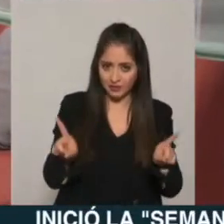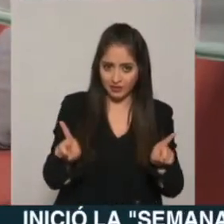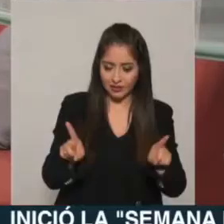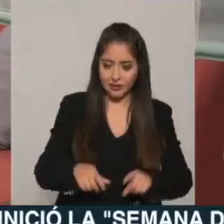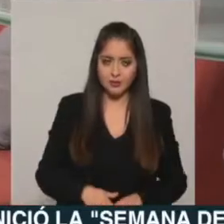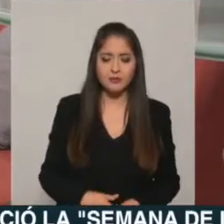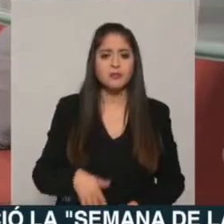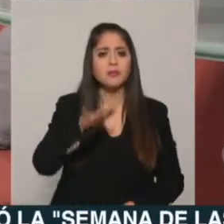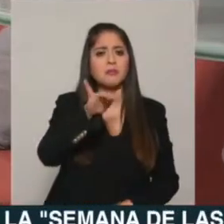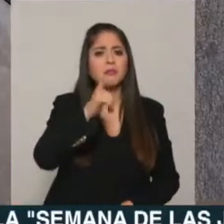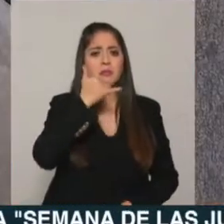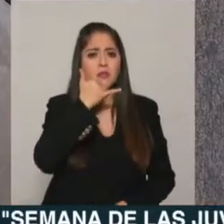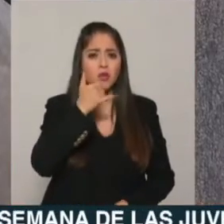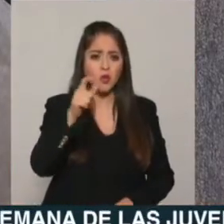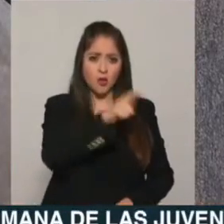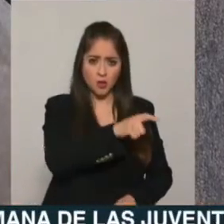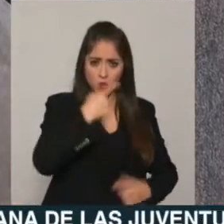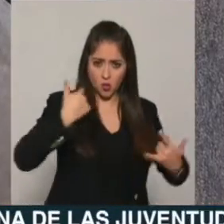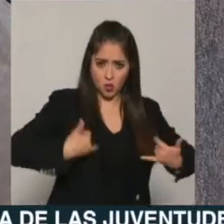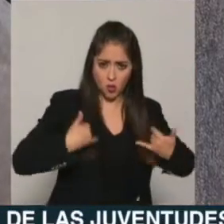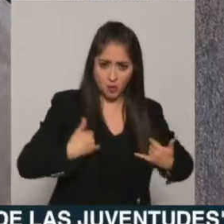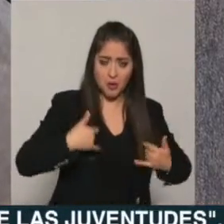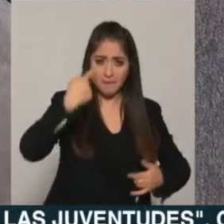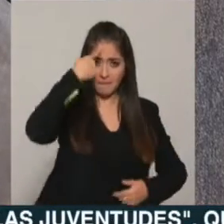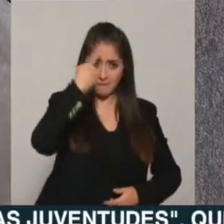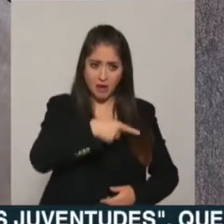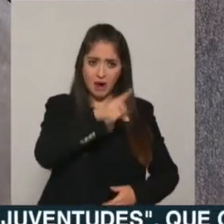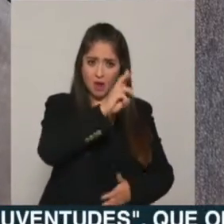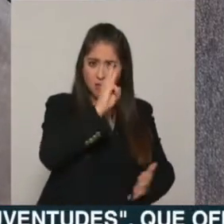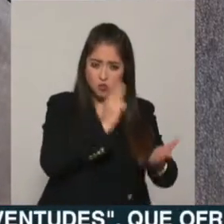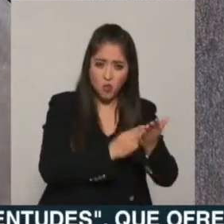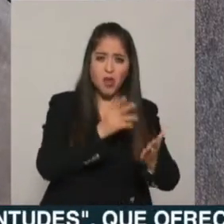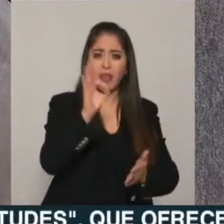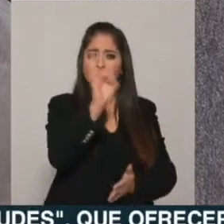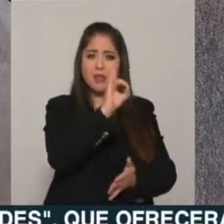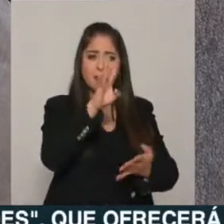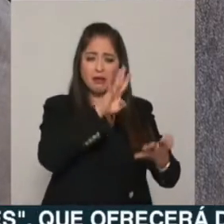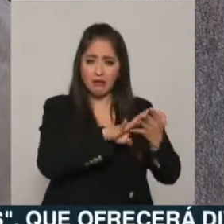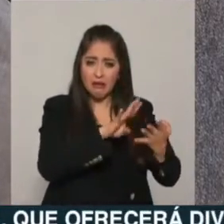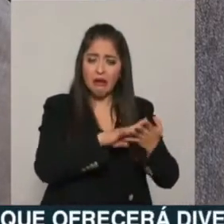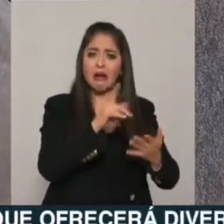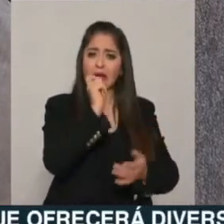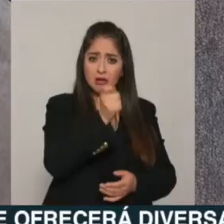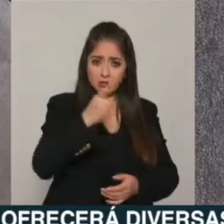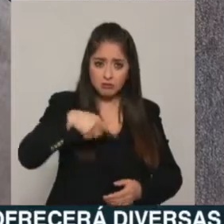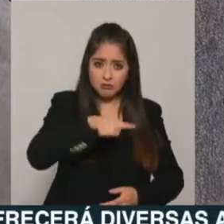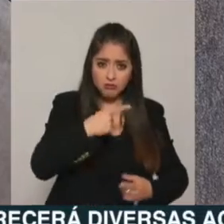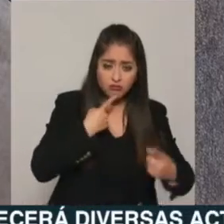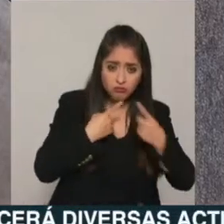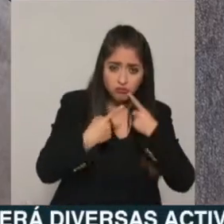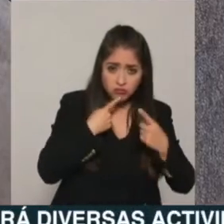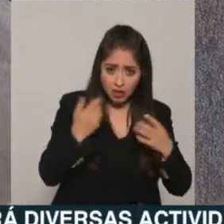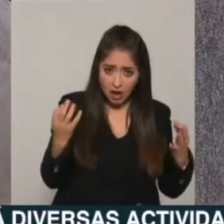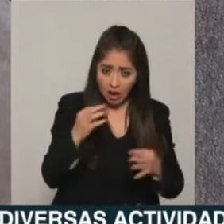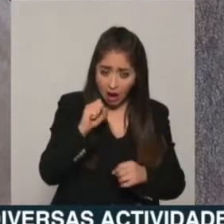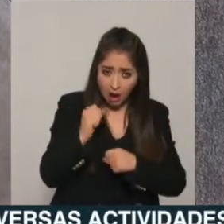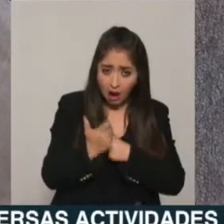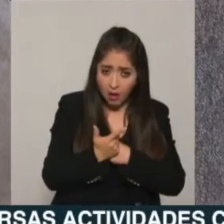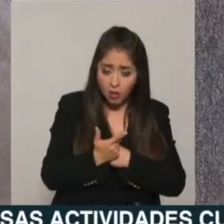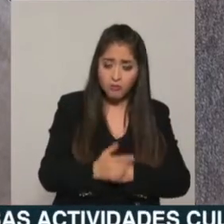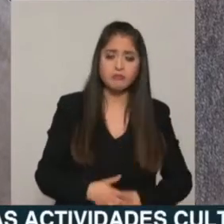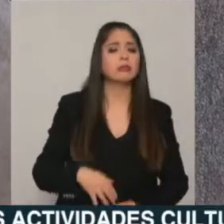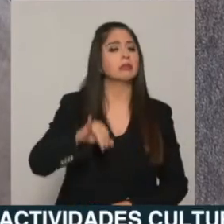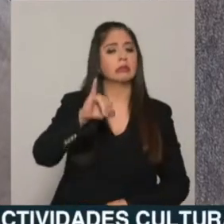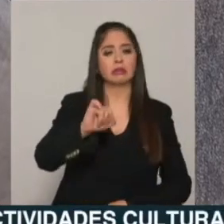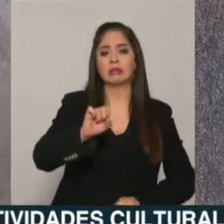condena? Claro que sí. Claro que sí. Y para esto, quienes nos dedicamos a este sistema, debemos de